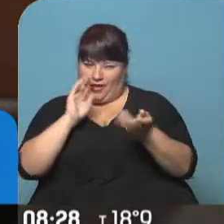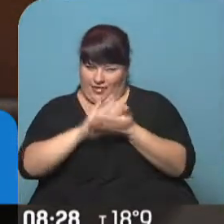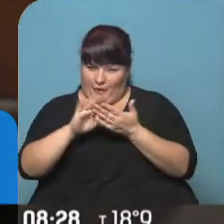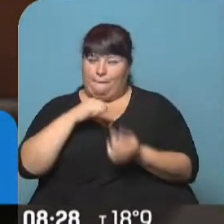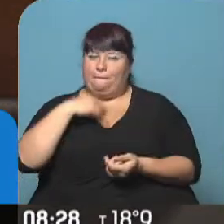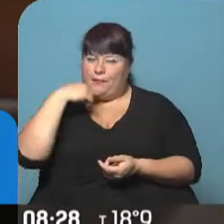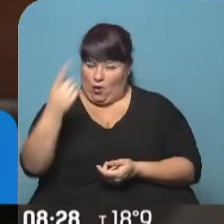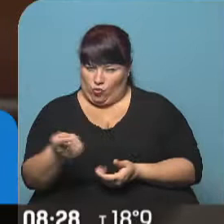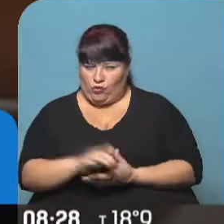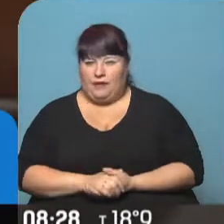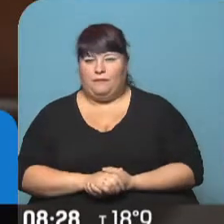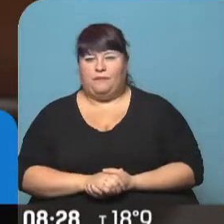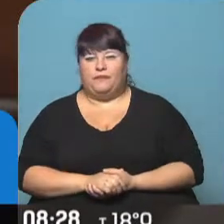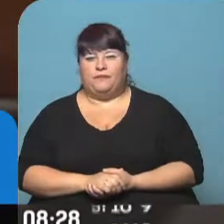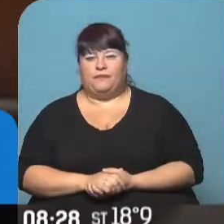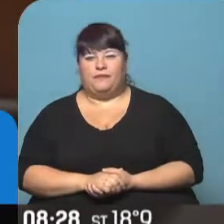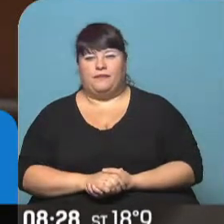la pregunta.